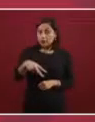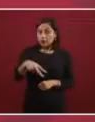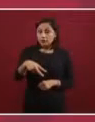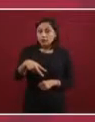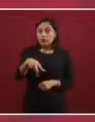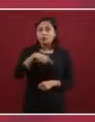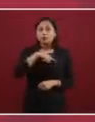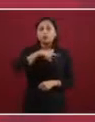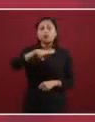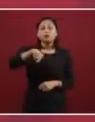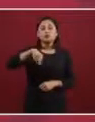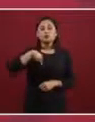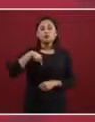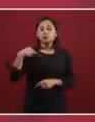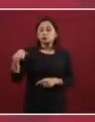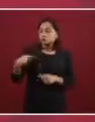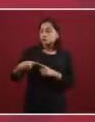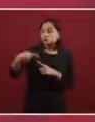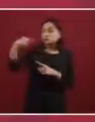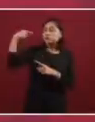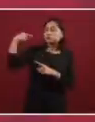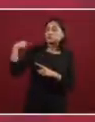por la corrupción